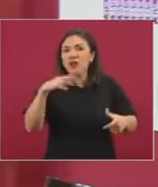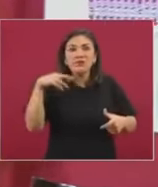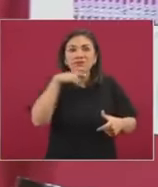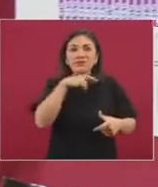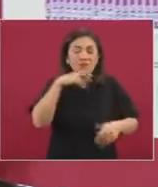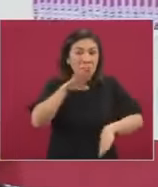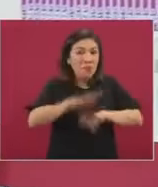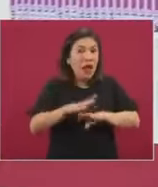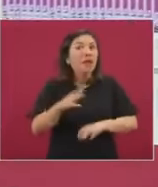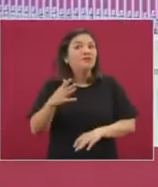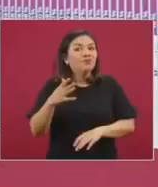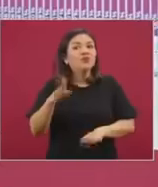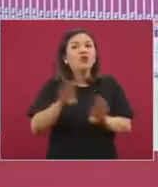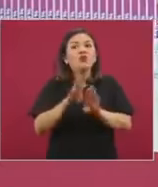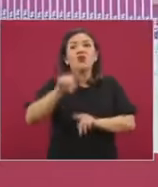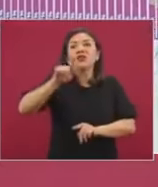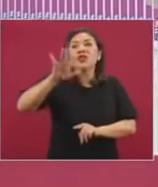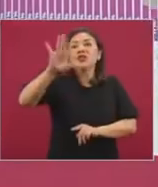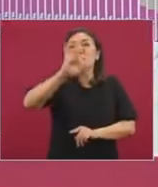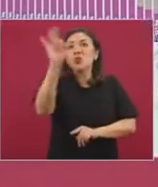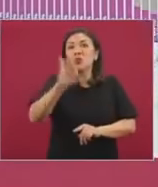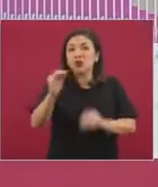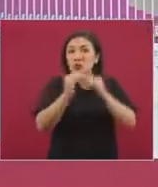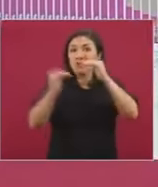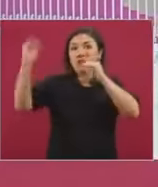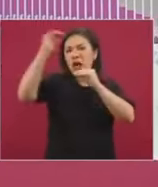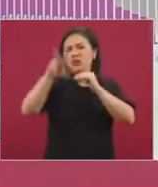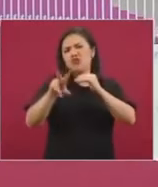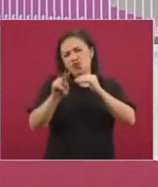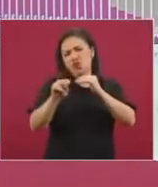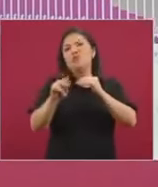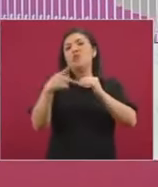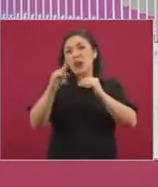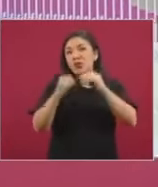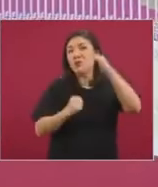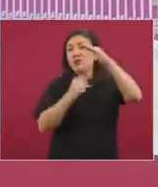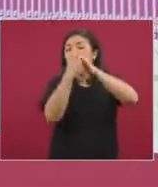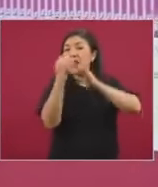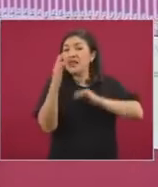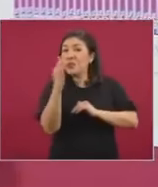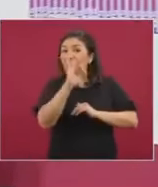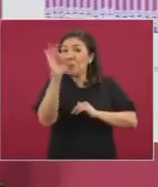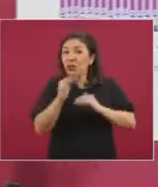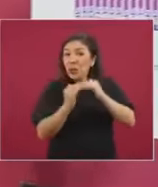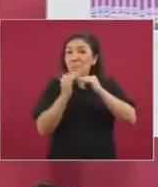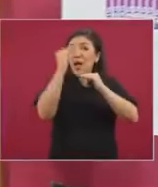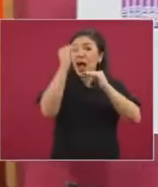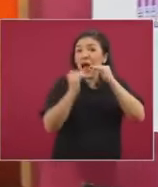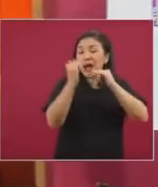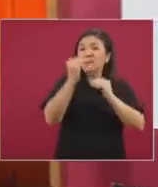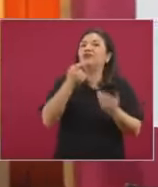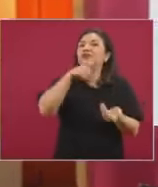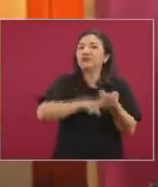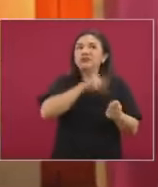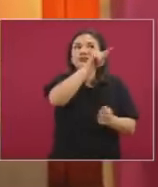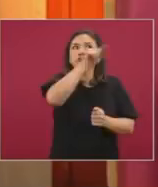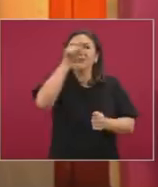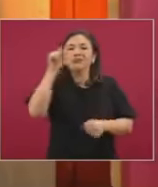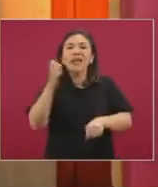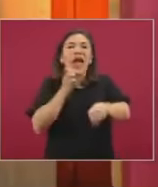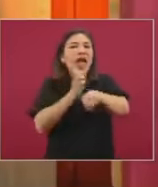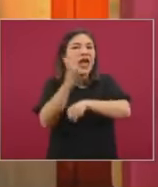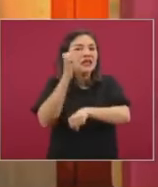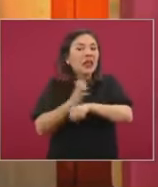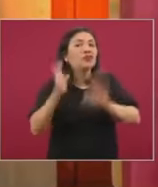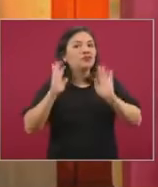gran alerta, que son por arriba del 75%, pero ya al superar el 50% implica que las entidades empiecen